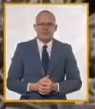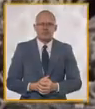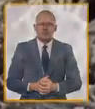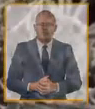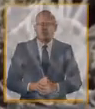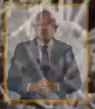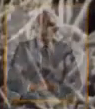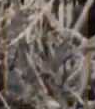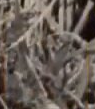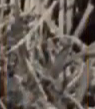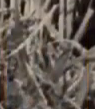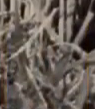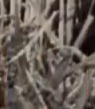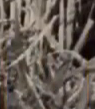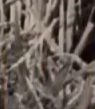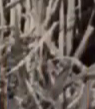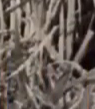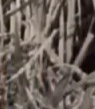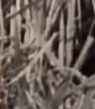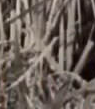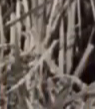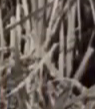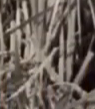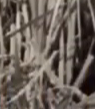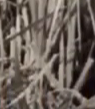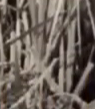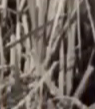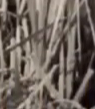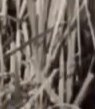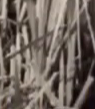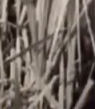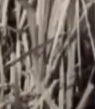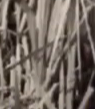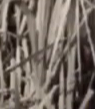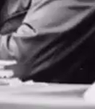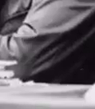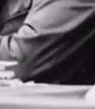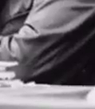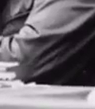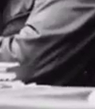Yo no sé lo que es el destino.